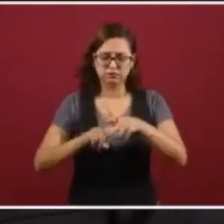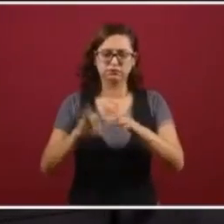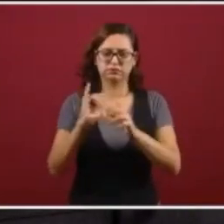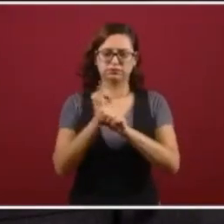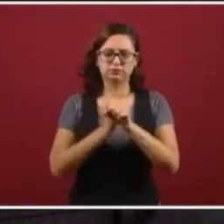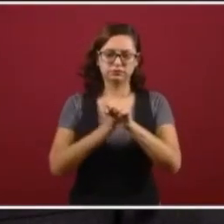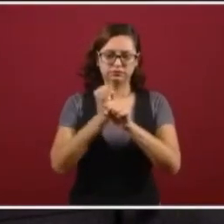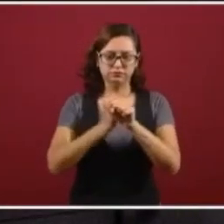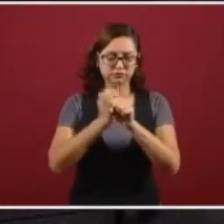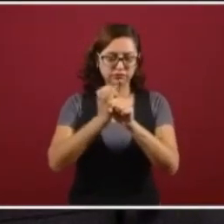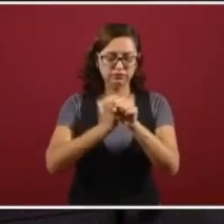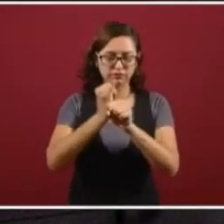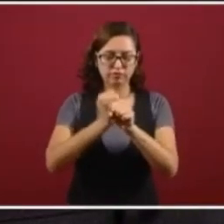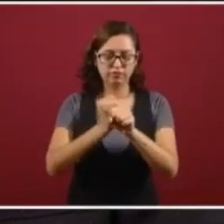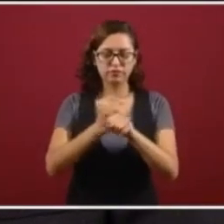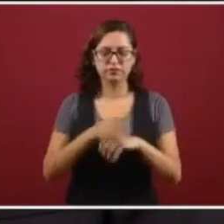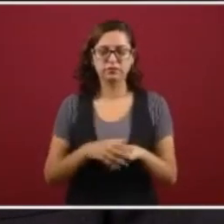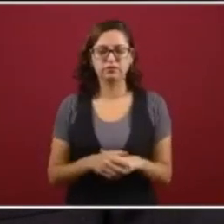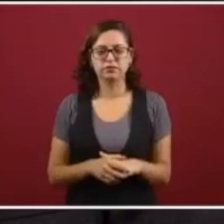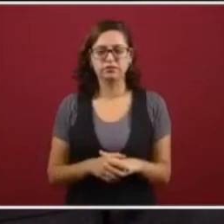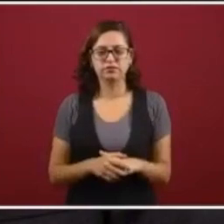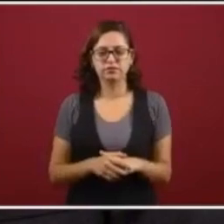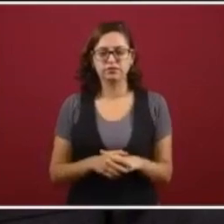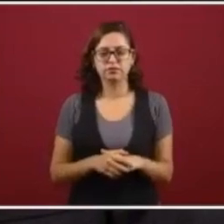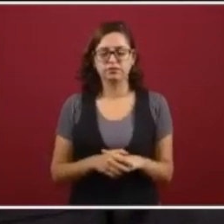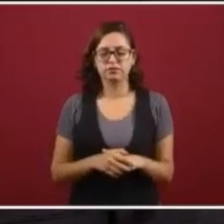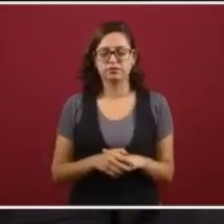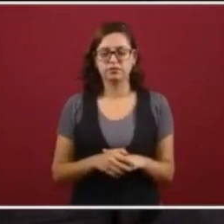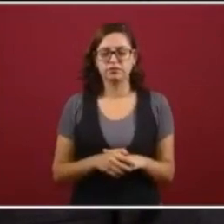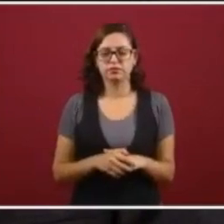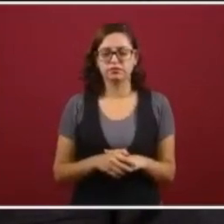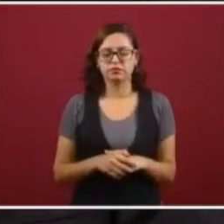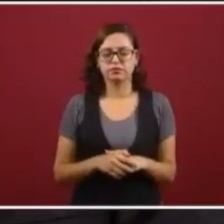investigación, pero no fue un asunto